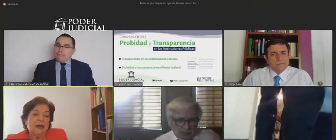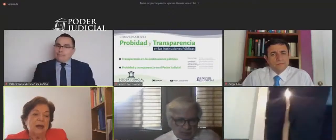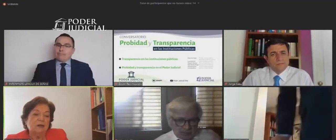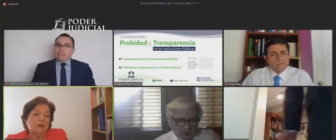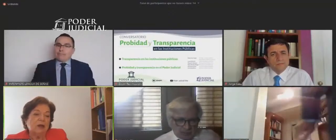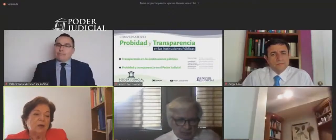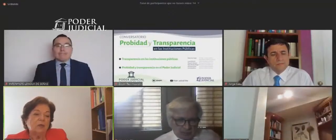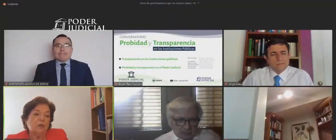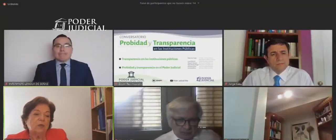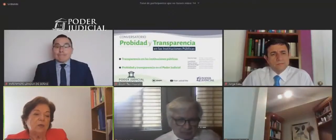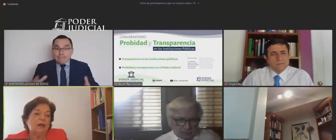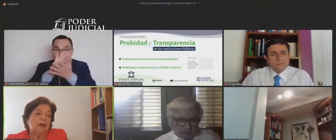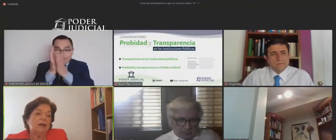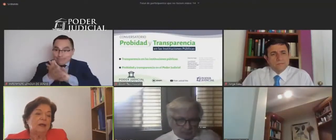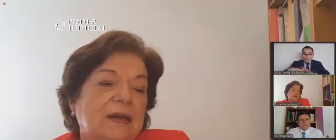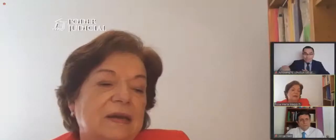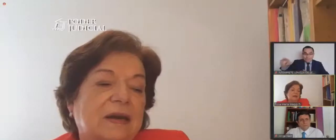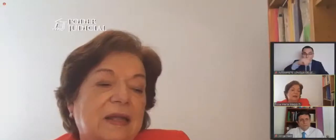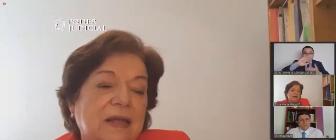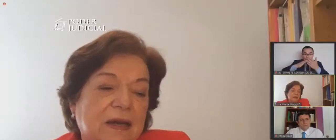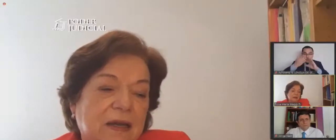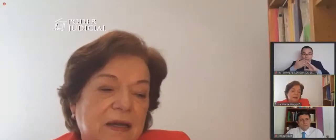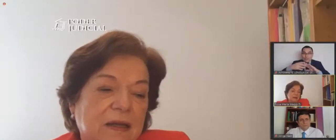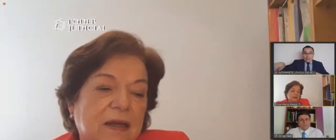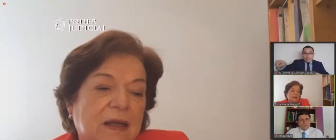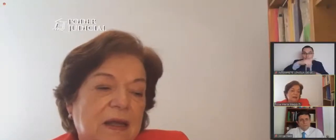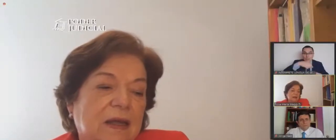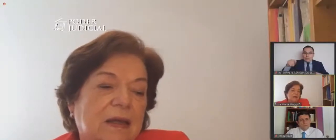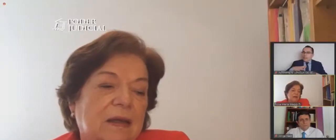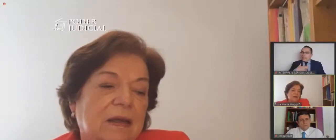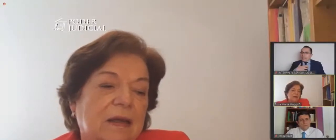En general, la comunidad